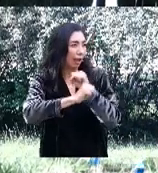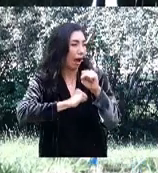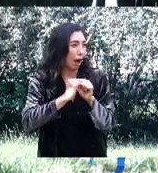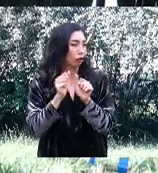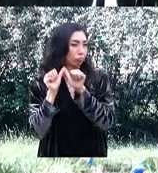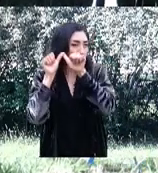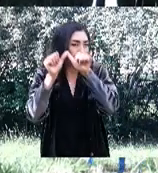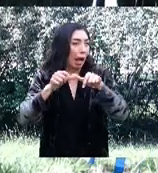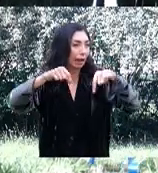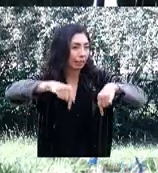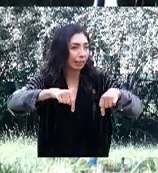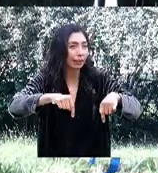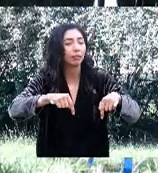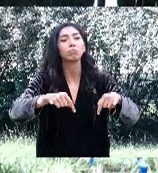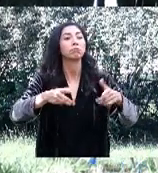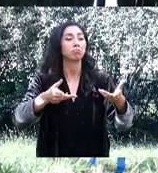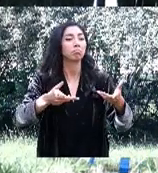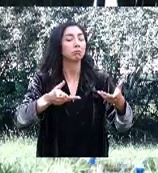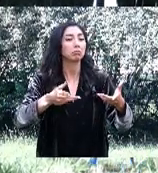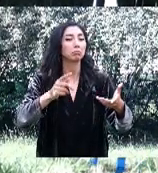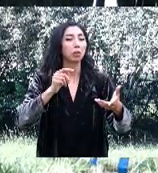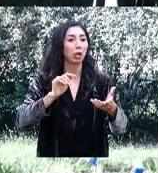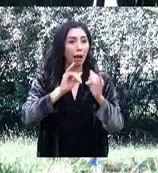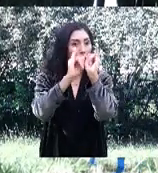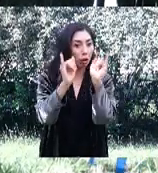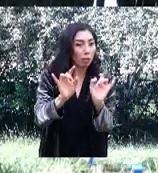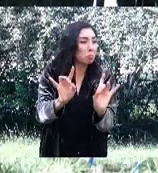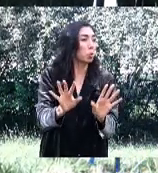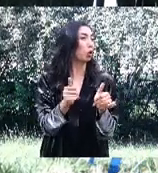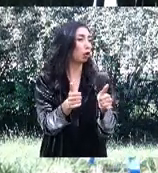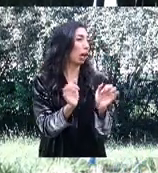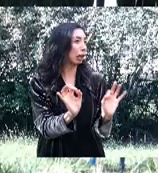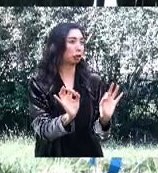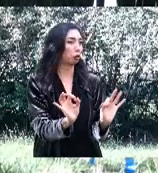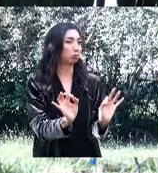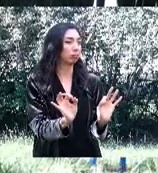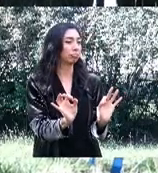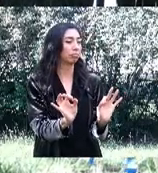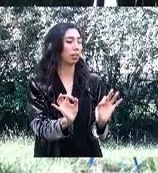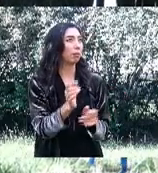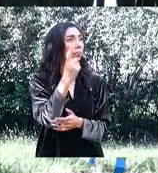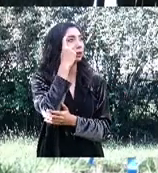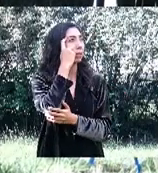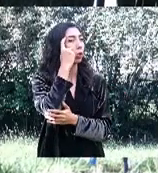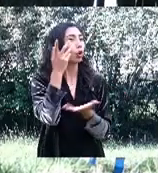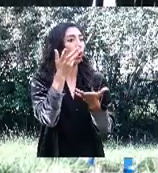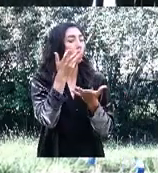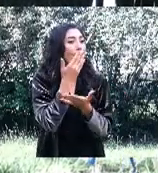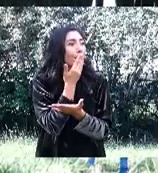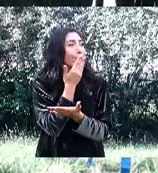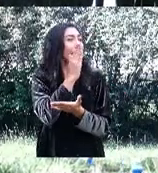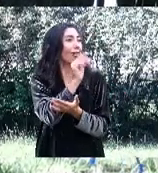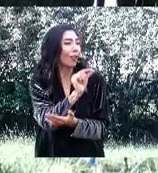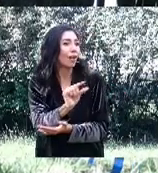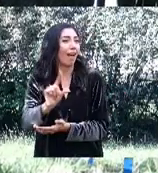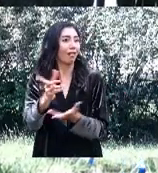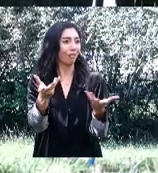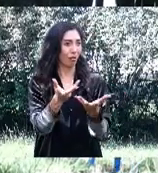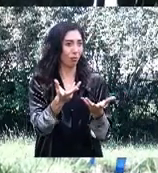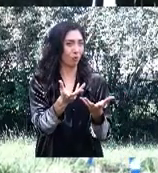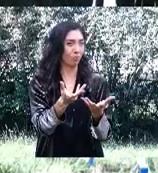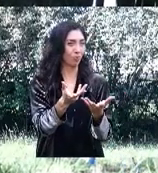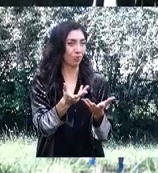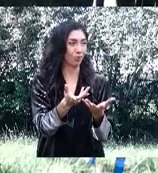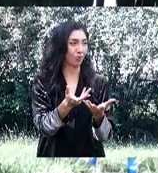en este espacio eh era lo correcto no y lo que queríamos hacer era justamente potenciar lo que eh ustedes ya